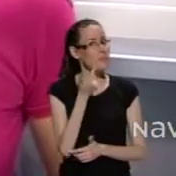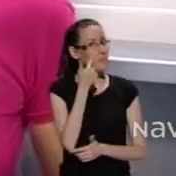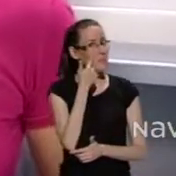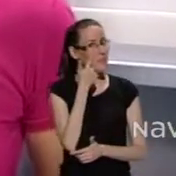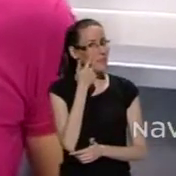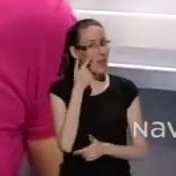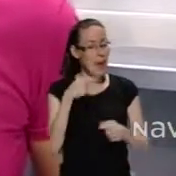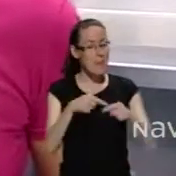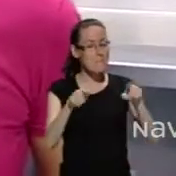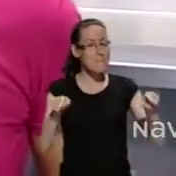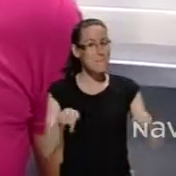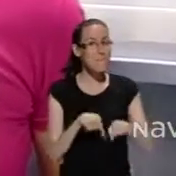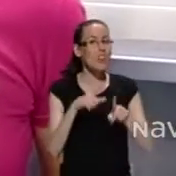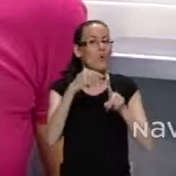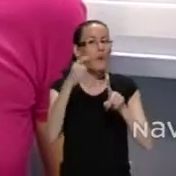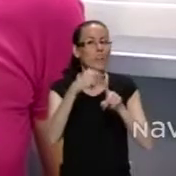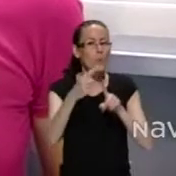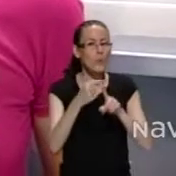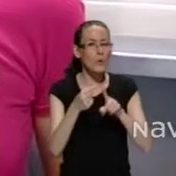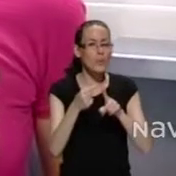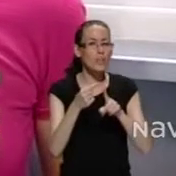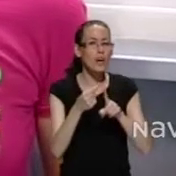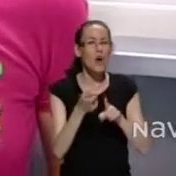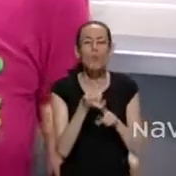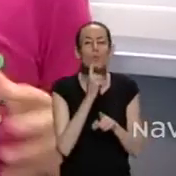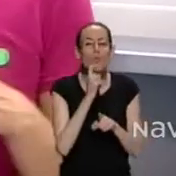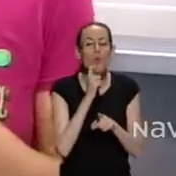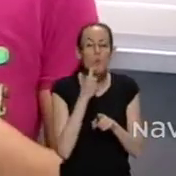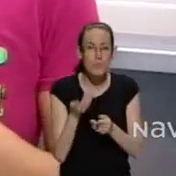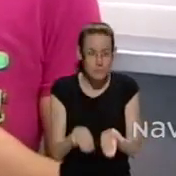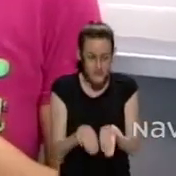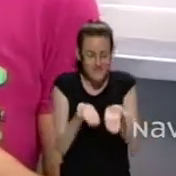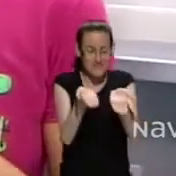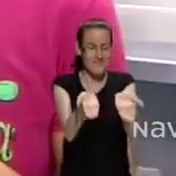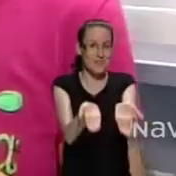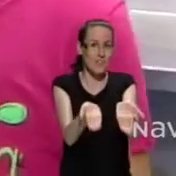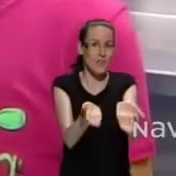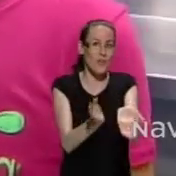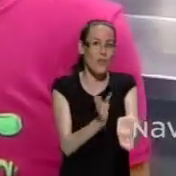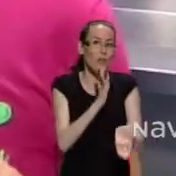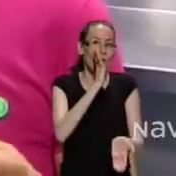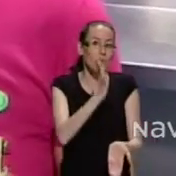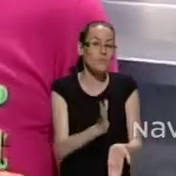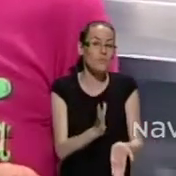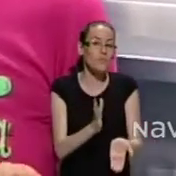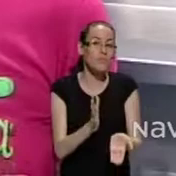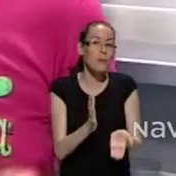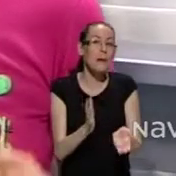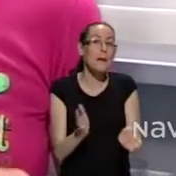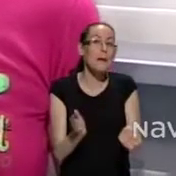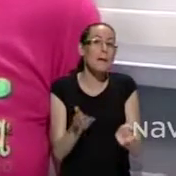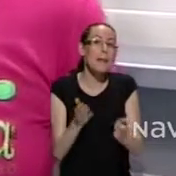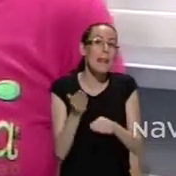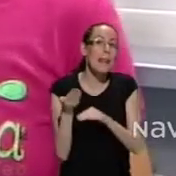es un plato macrobiótico. Porque el plato macrobiótico, a diferencia de otros tipos de cocinas, la presentación